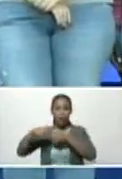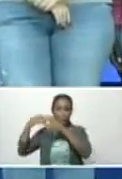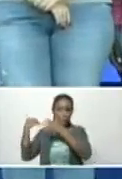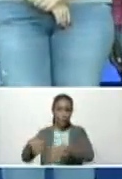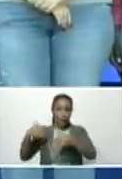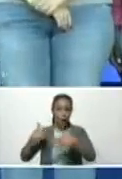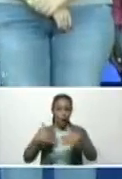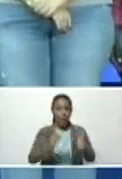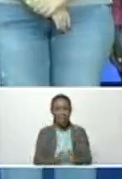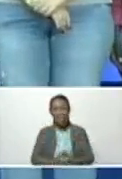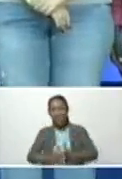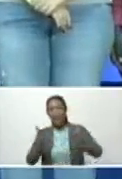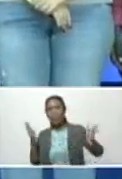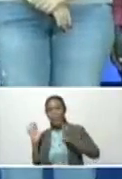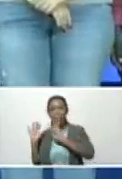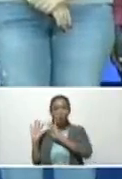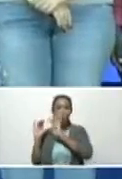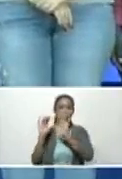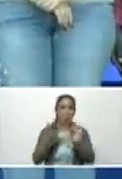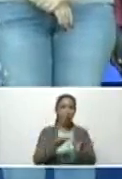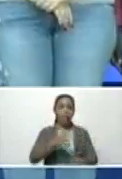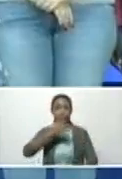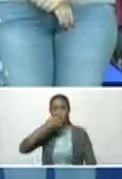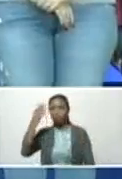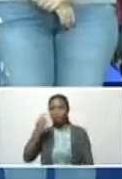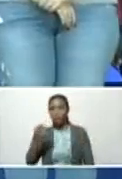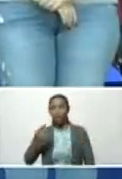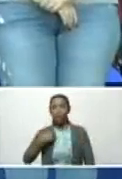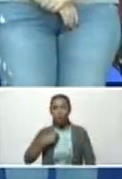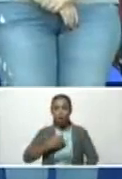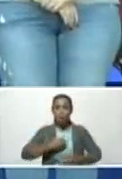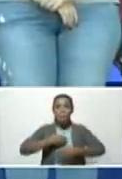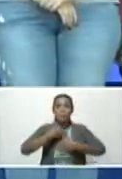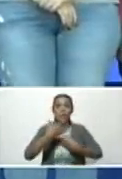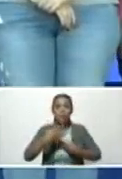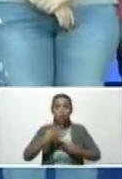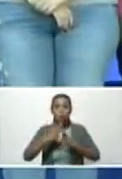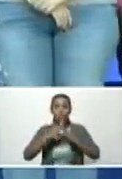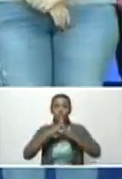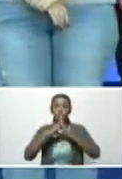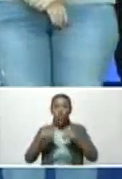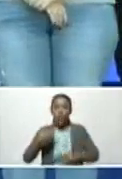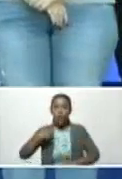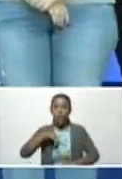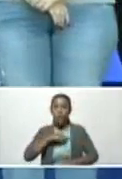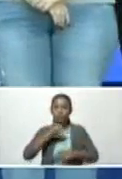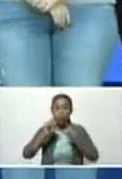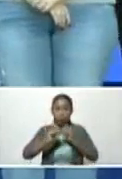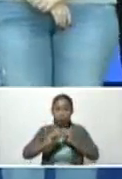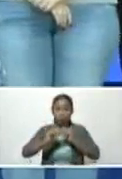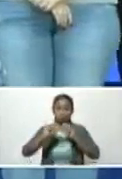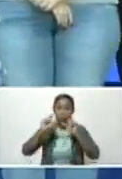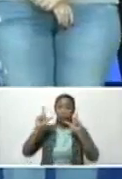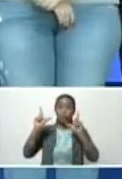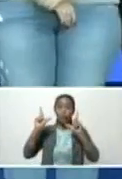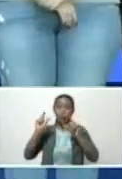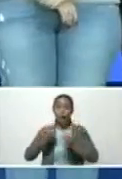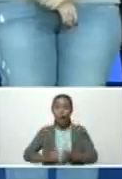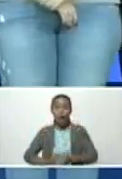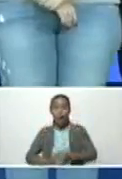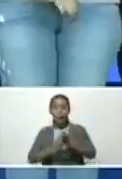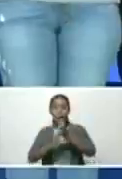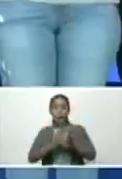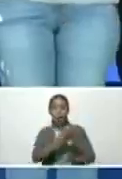gigantesca, de verdad les expreso toda nuestra admiración al liderazgo